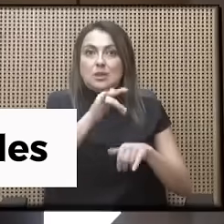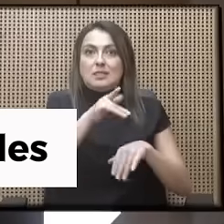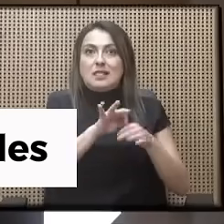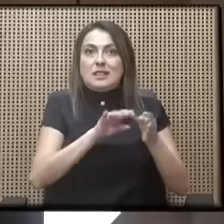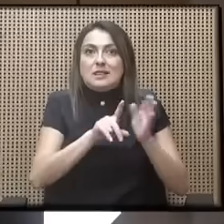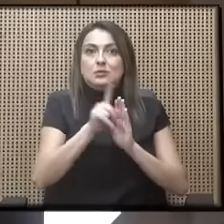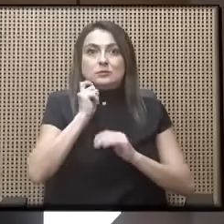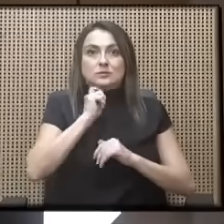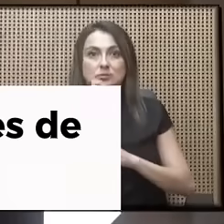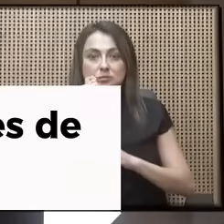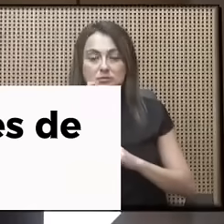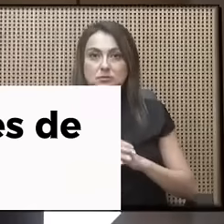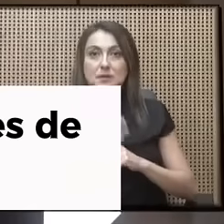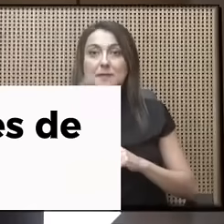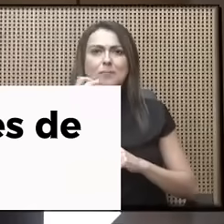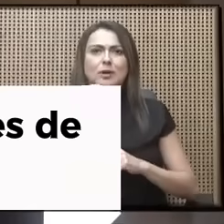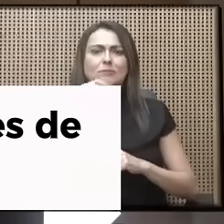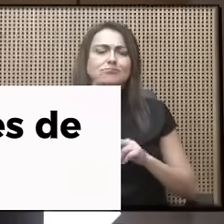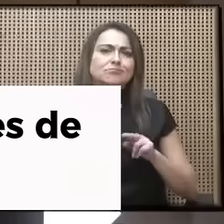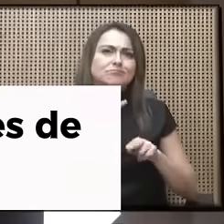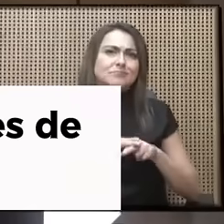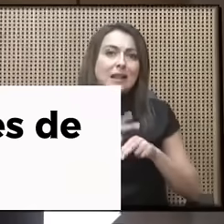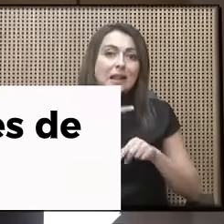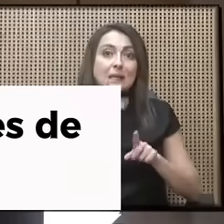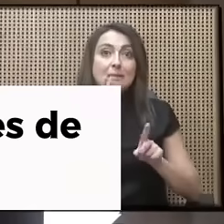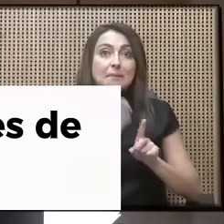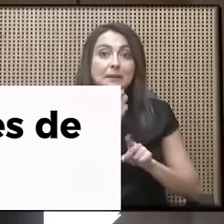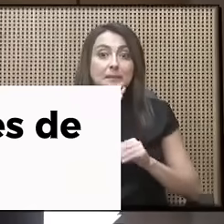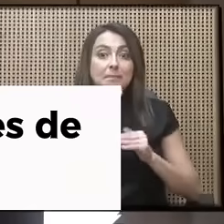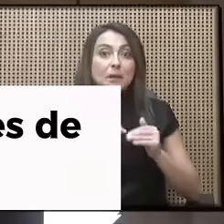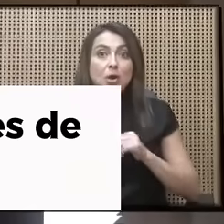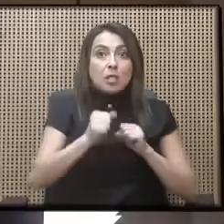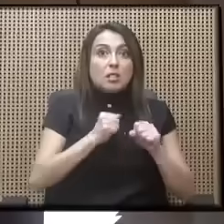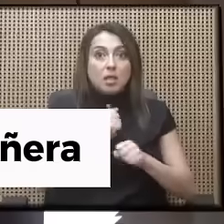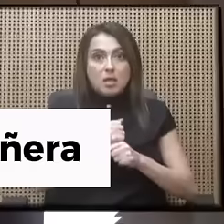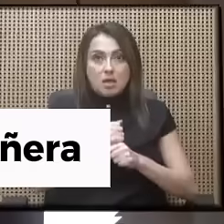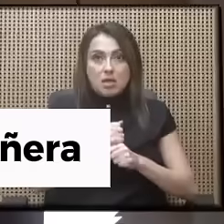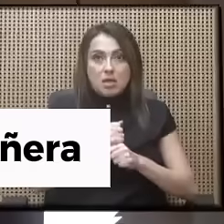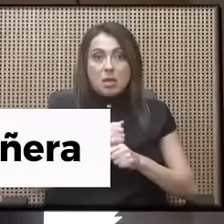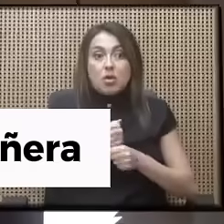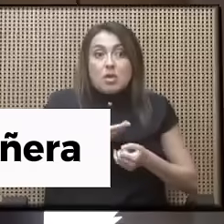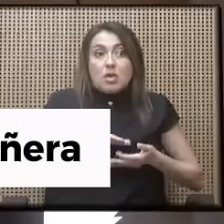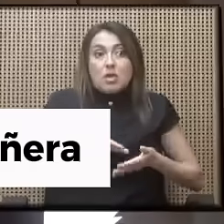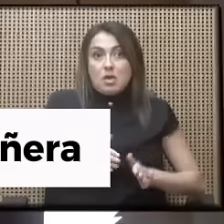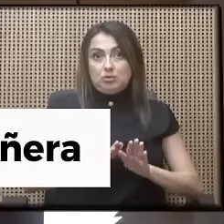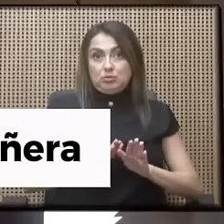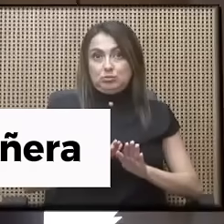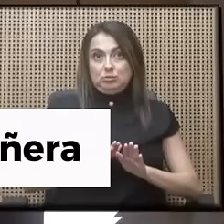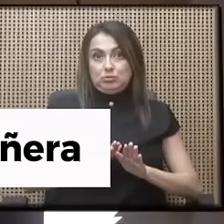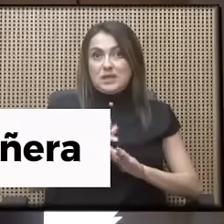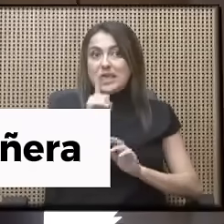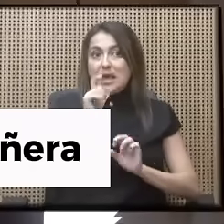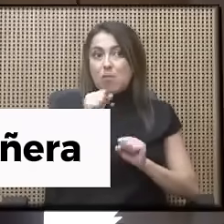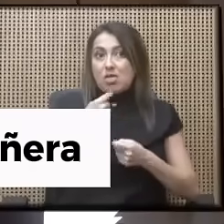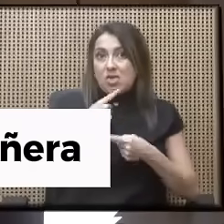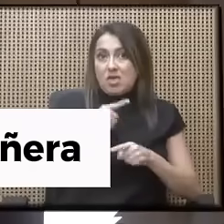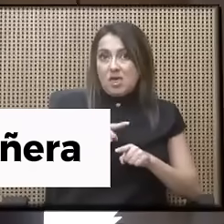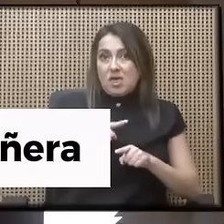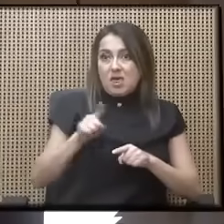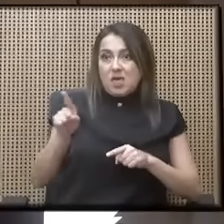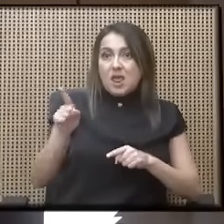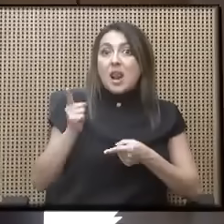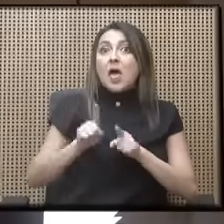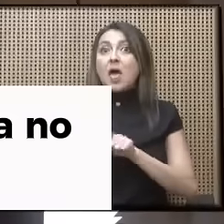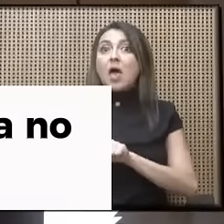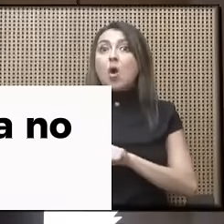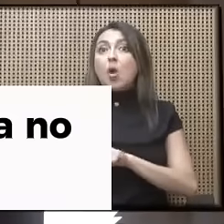delitos sexuales. Porque normalmente las víctimas menores de edad son hijos, y quien podría declarar es la